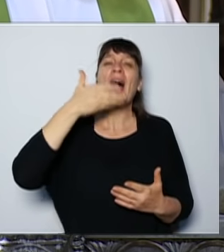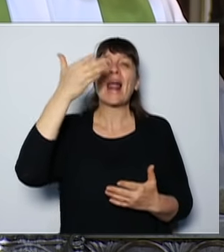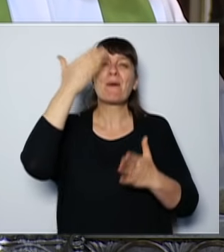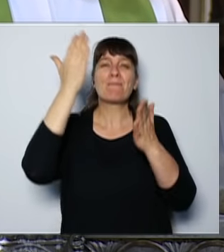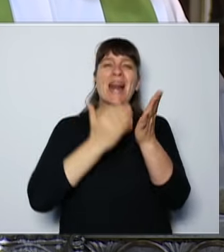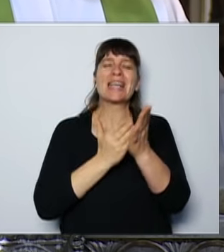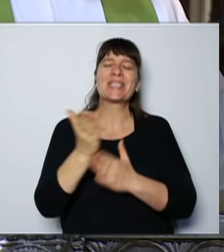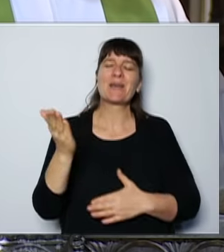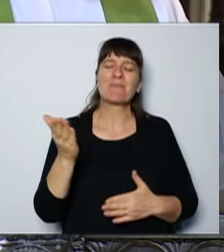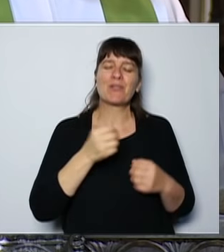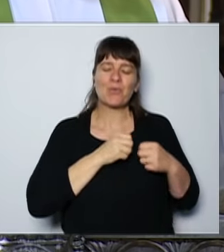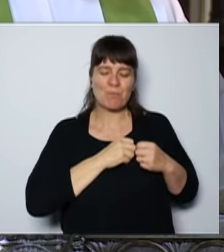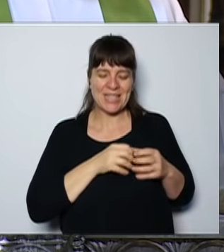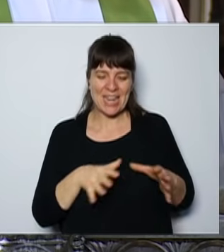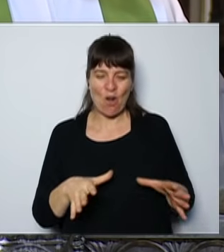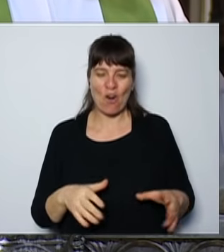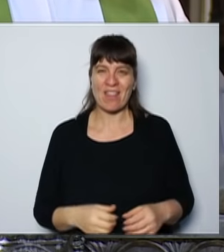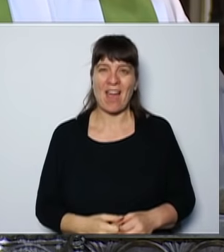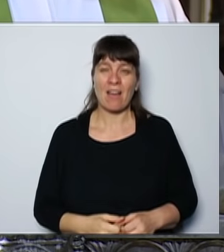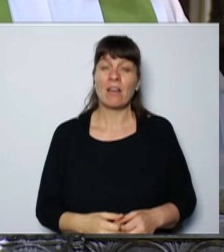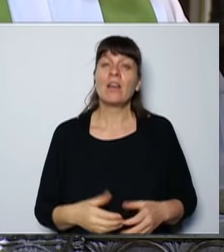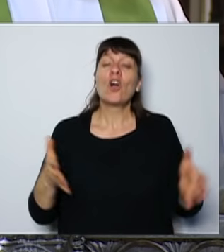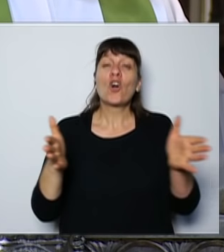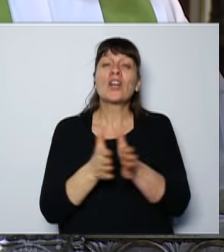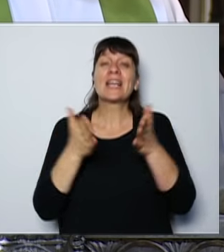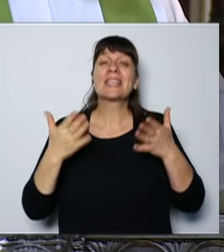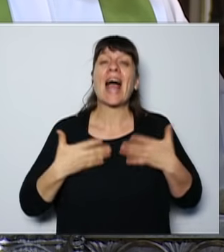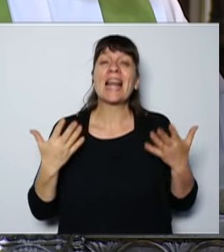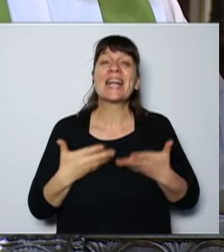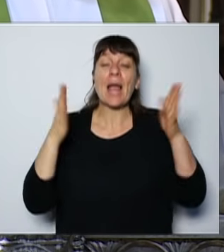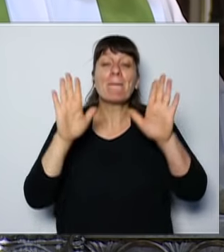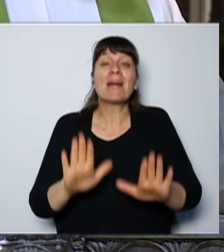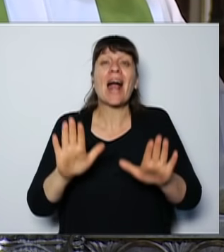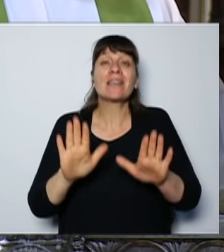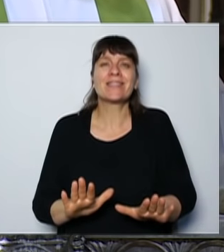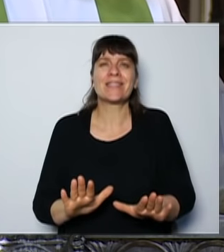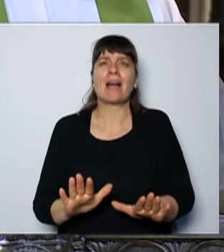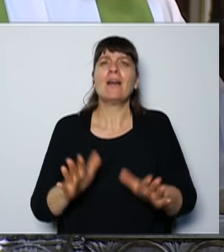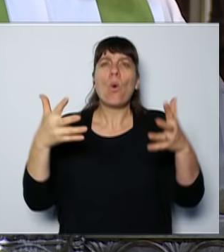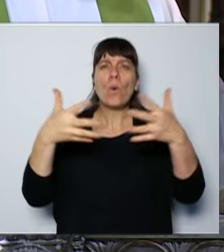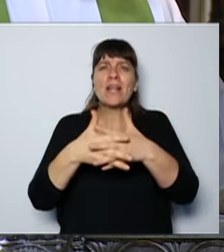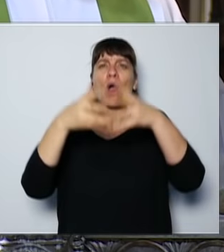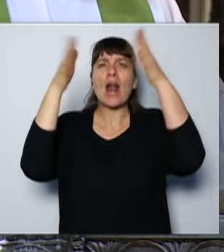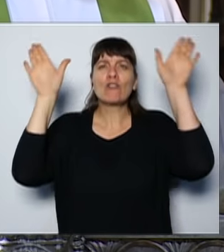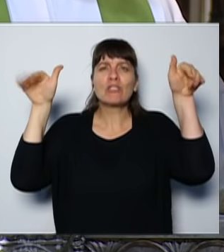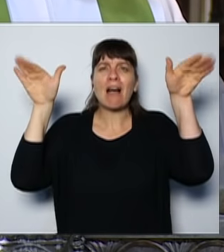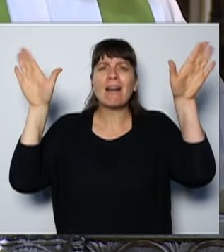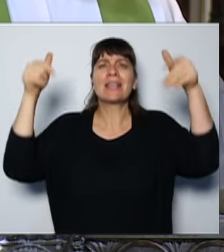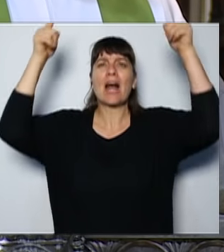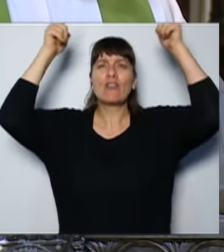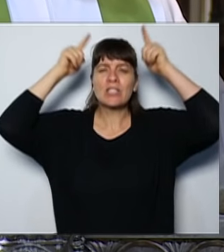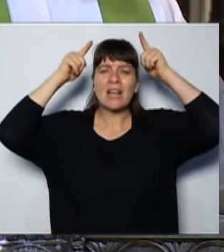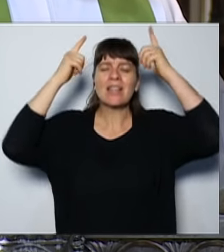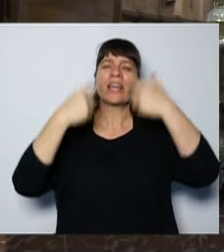para siempre tu misericordia. Con esta gozosa esperanza y unidos a los ángeles y a los